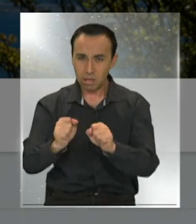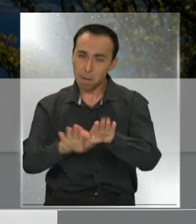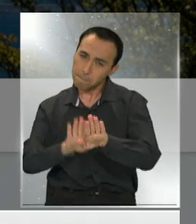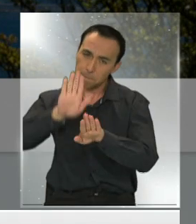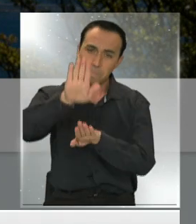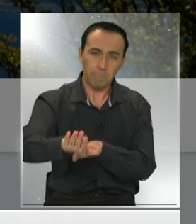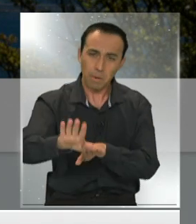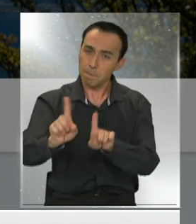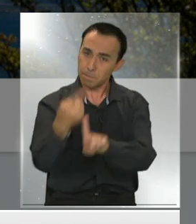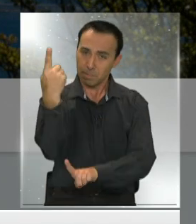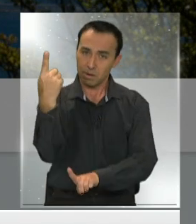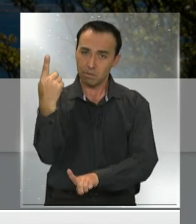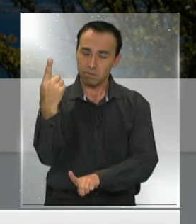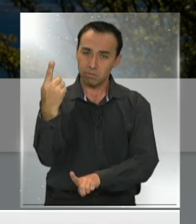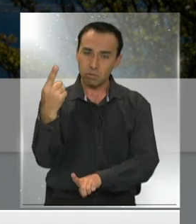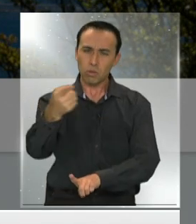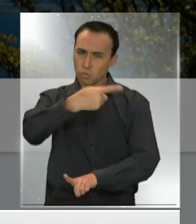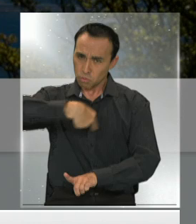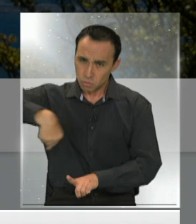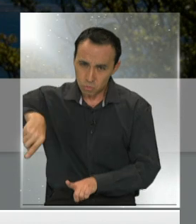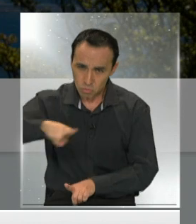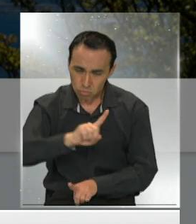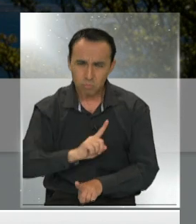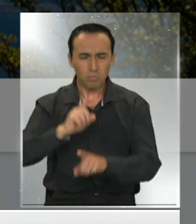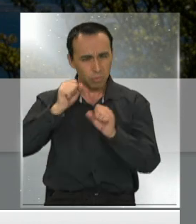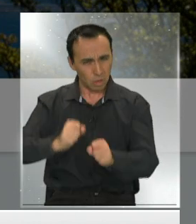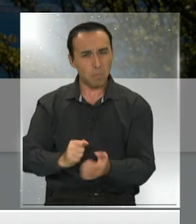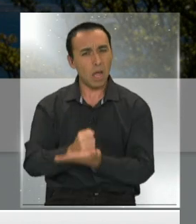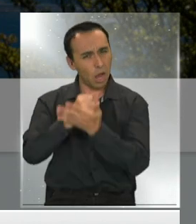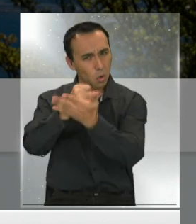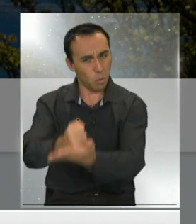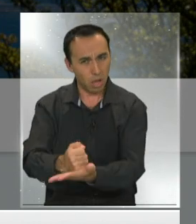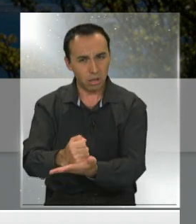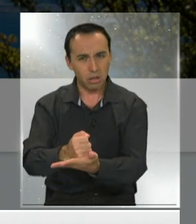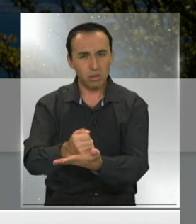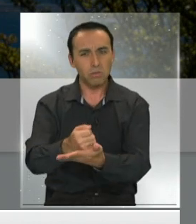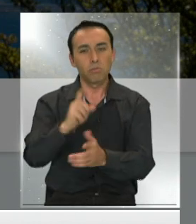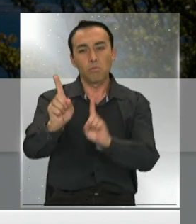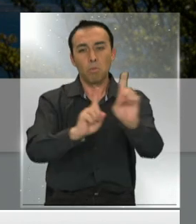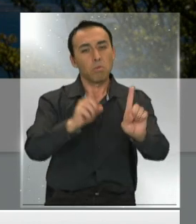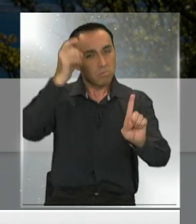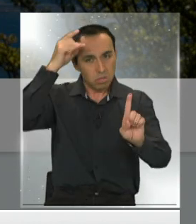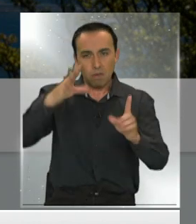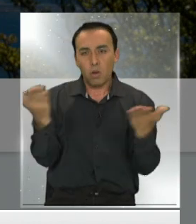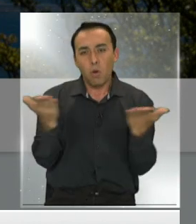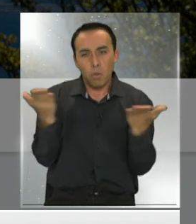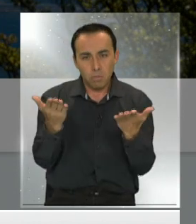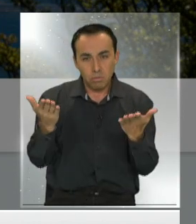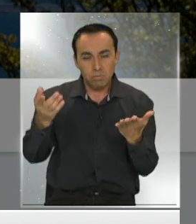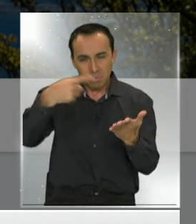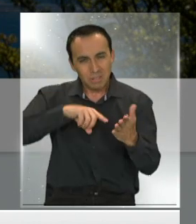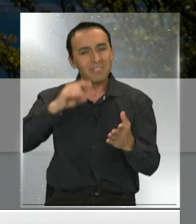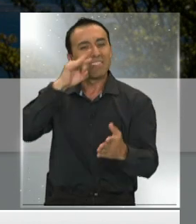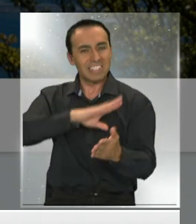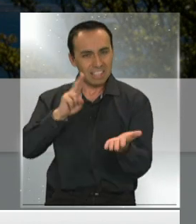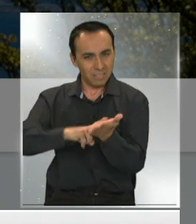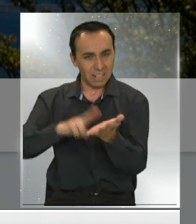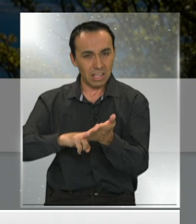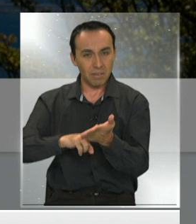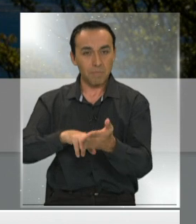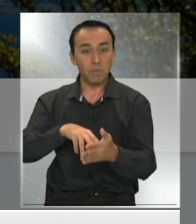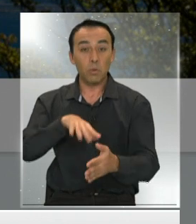paso. Todos podemos ayudar de algún modo. Cada cual sabrá cómo. Por un Chile mejor de verdad y utiliza el